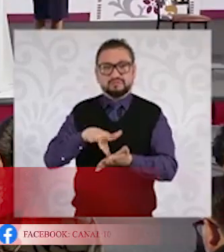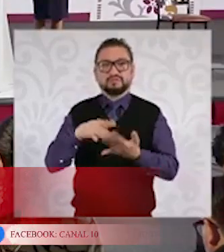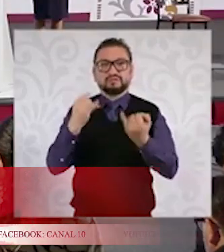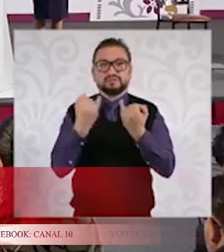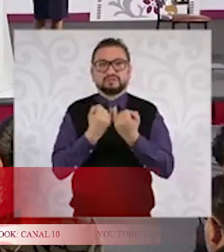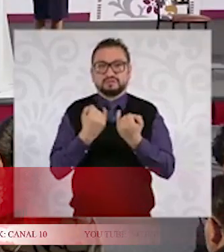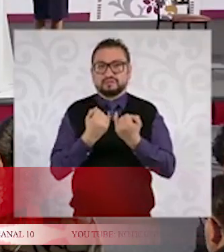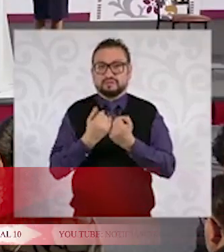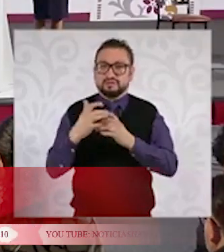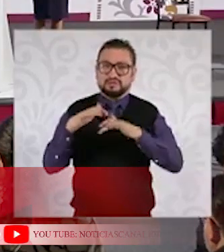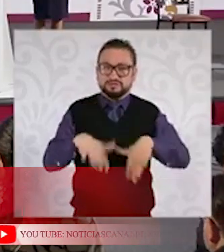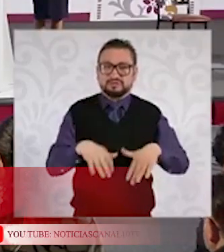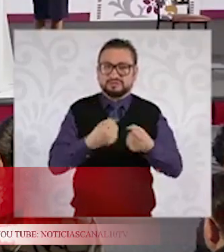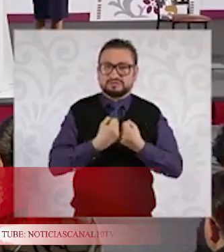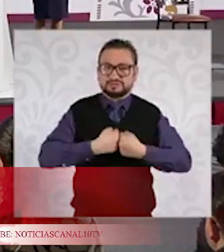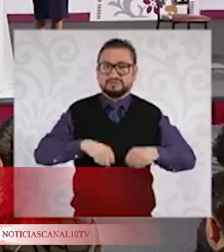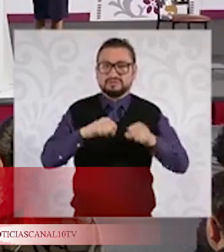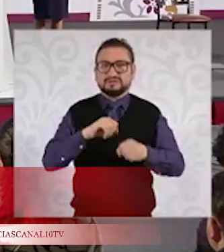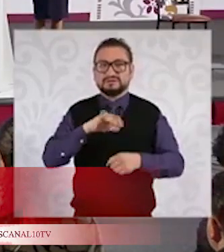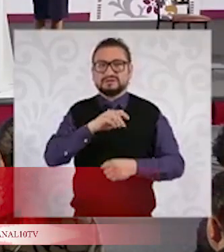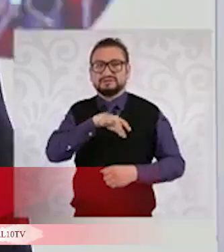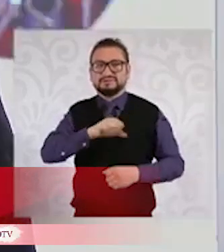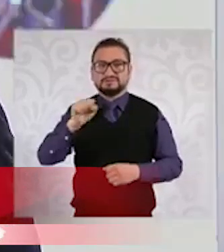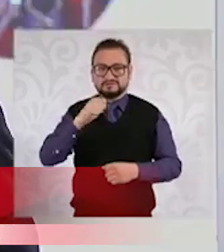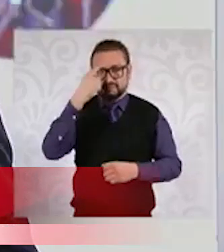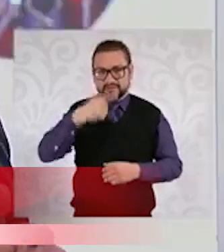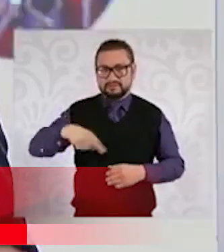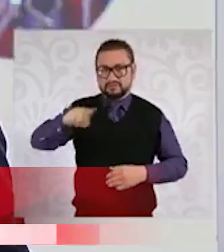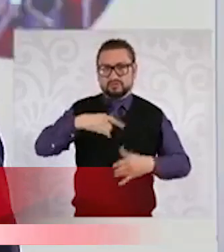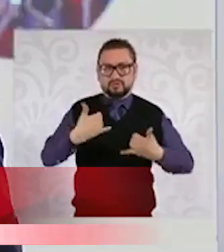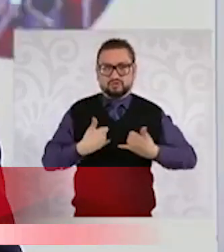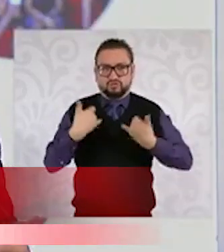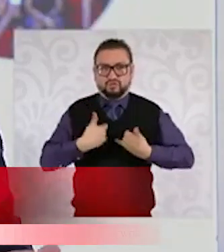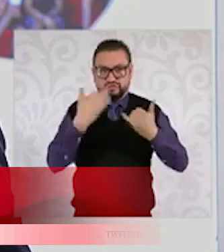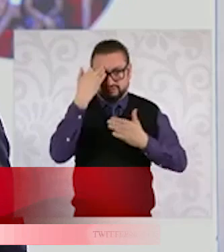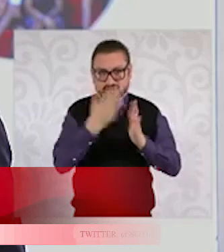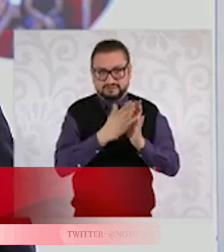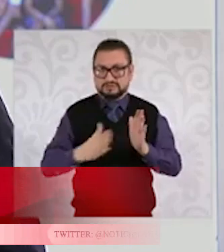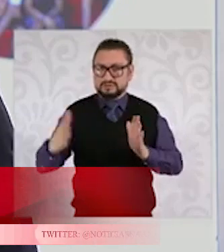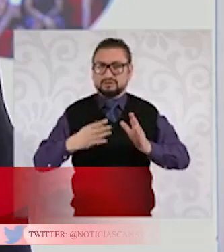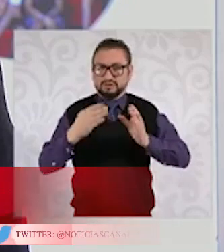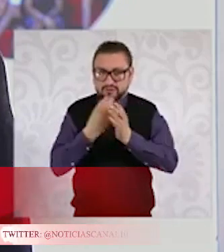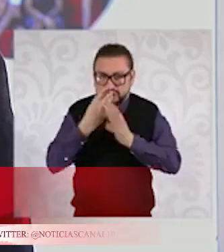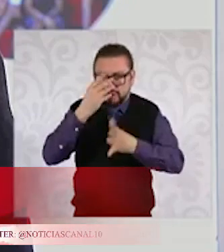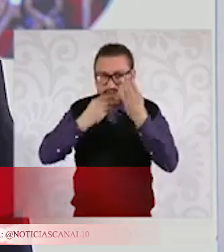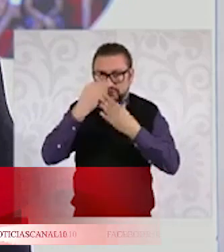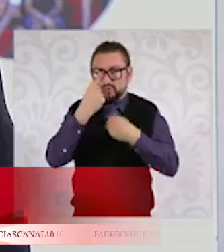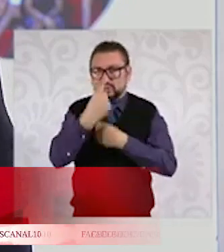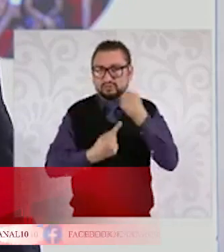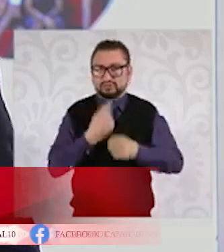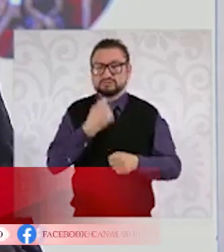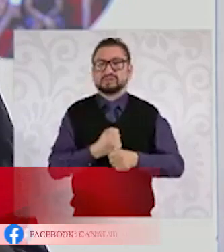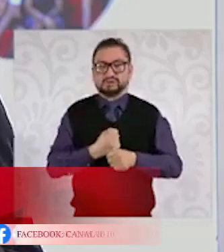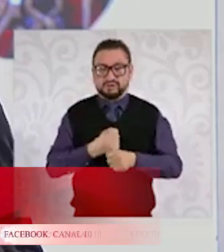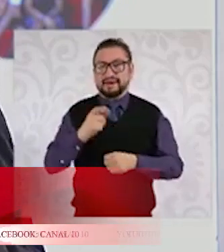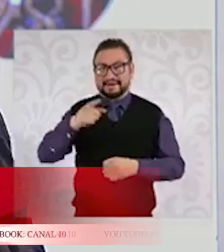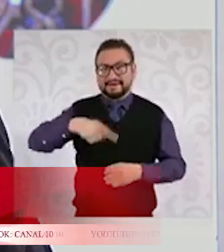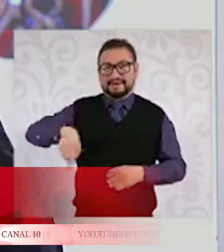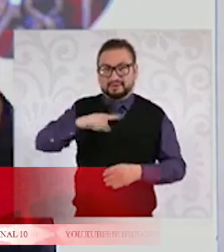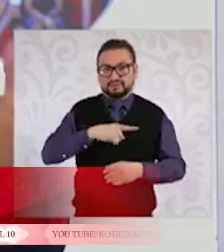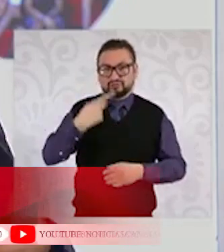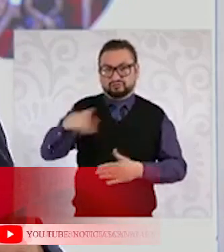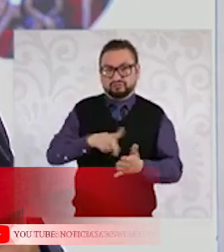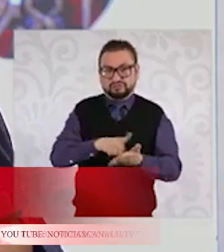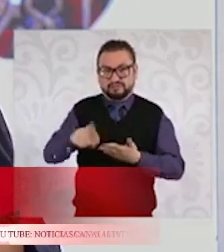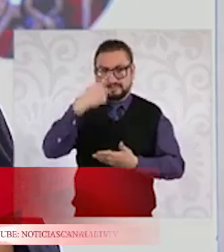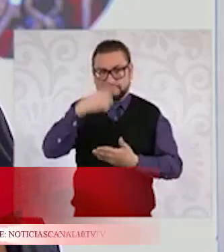de la incorporación al seguro médico del IMS para que los jóvenes a lo largo de esta capacitación a lo largo de este año puedan tener no solamente este derecho